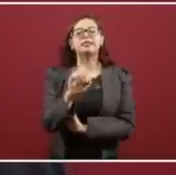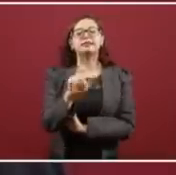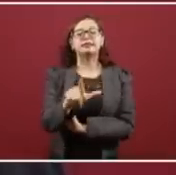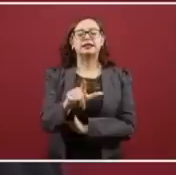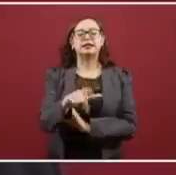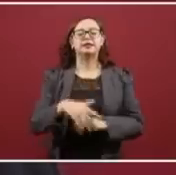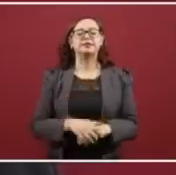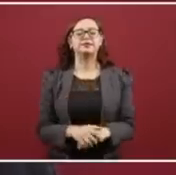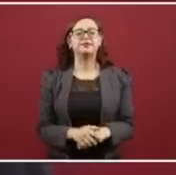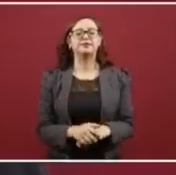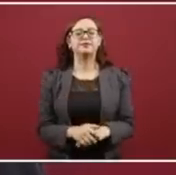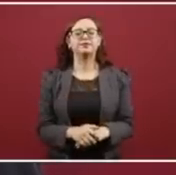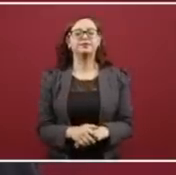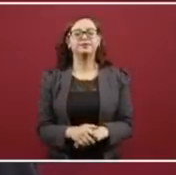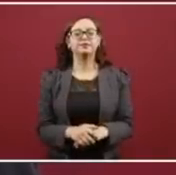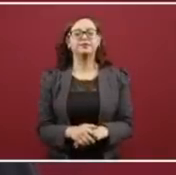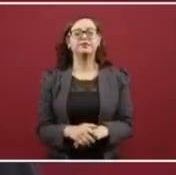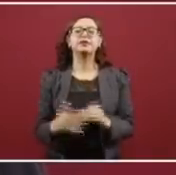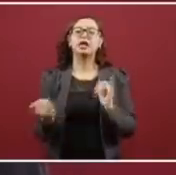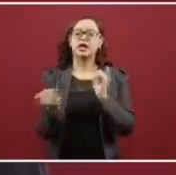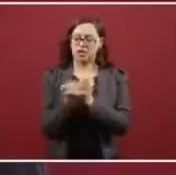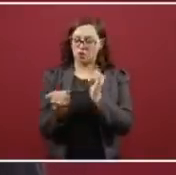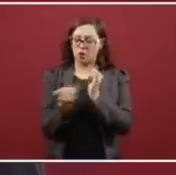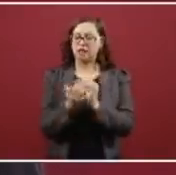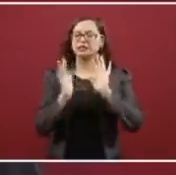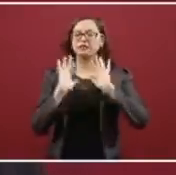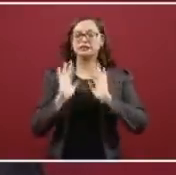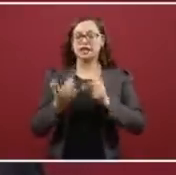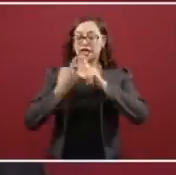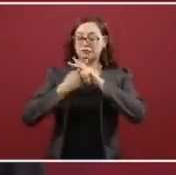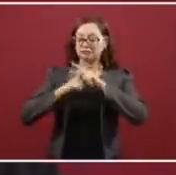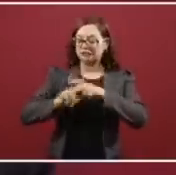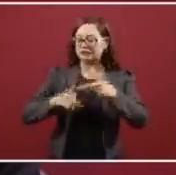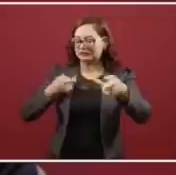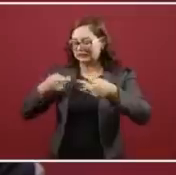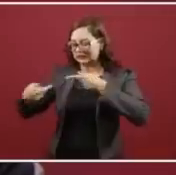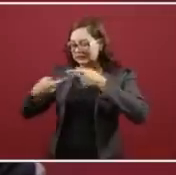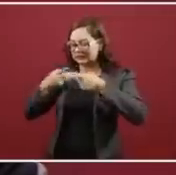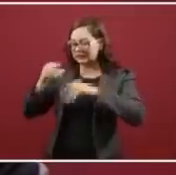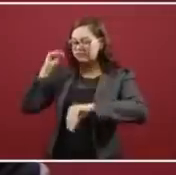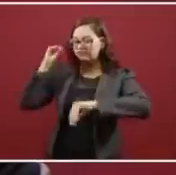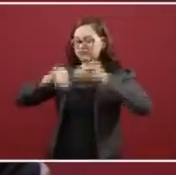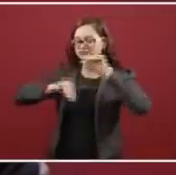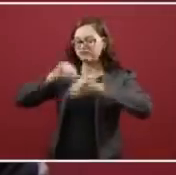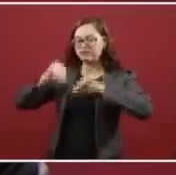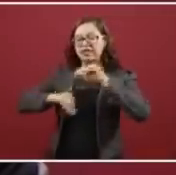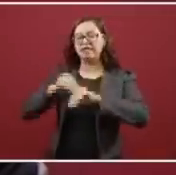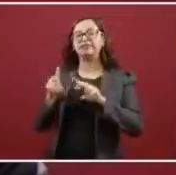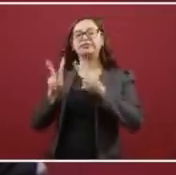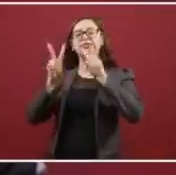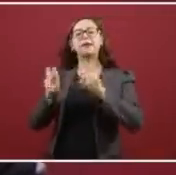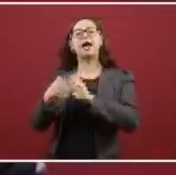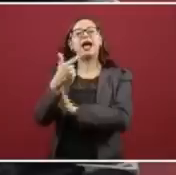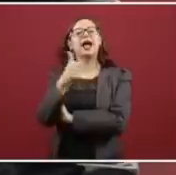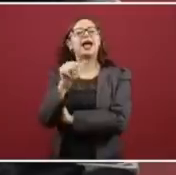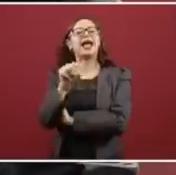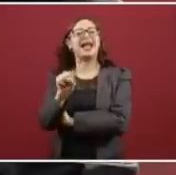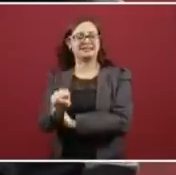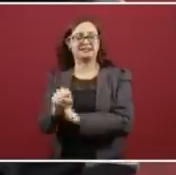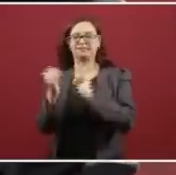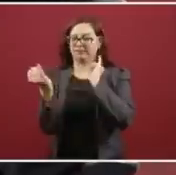trabajando para presentar el quién es quién en el precio del gas